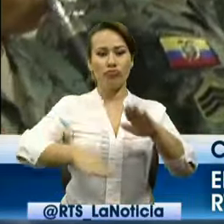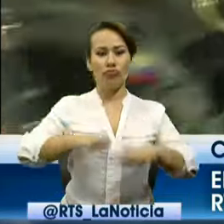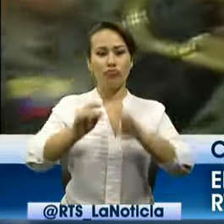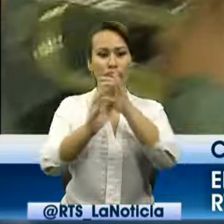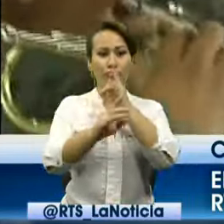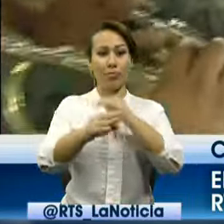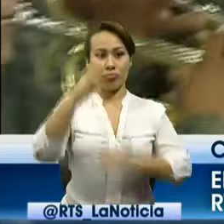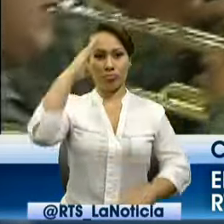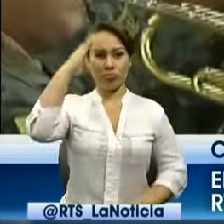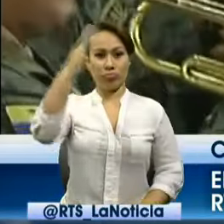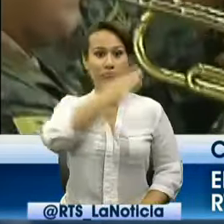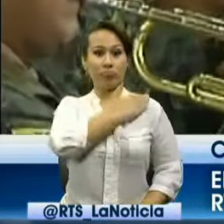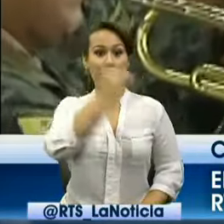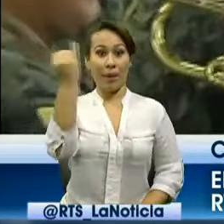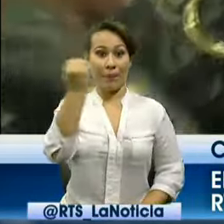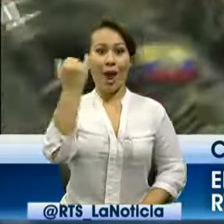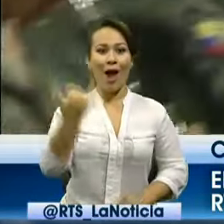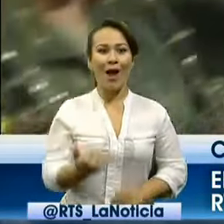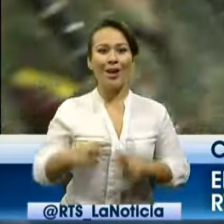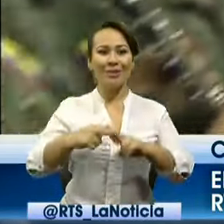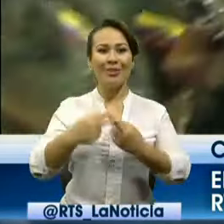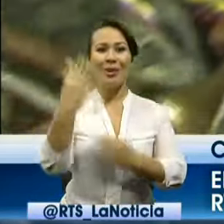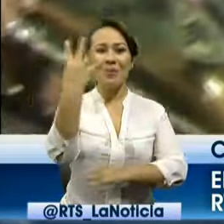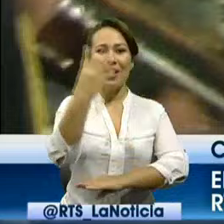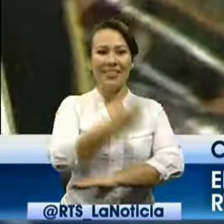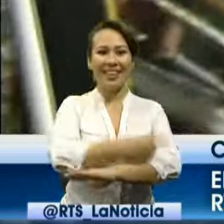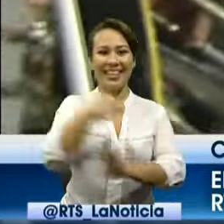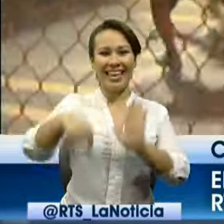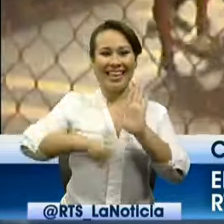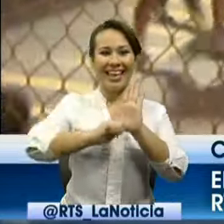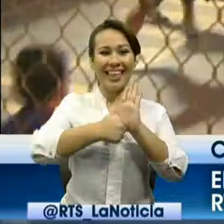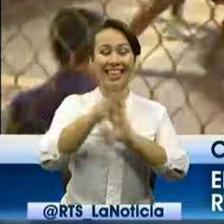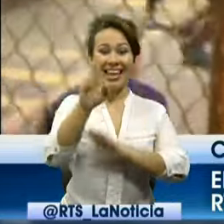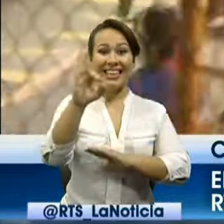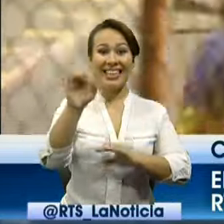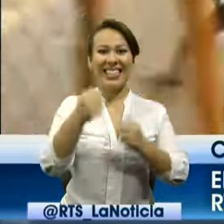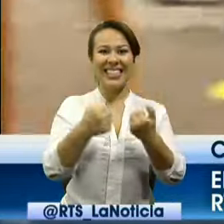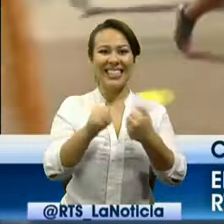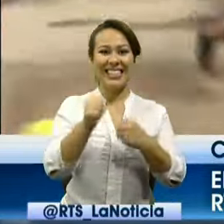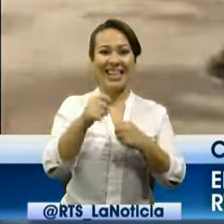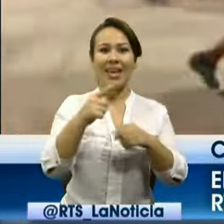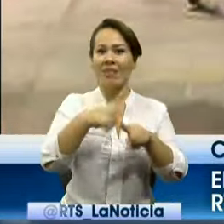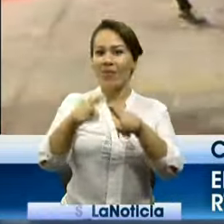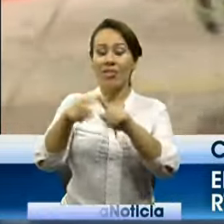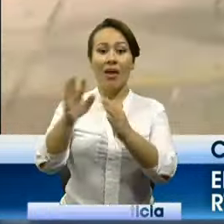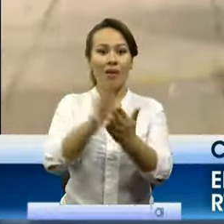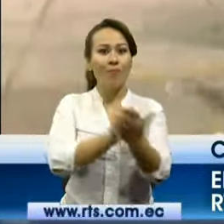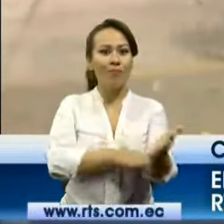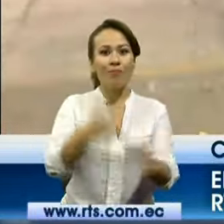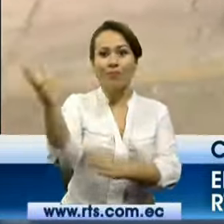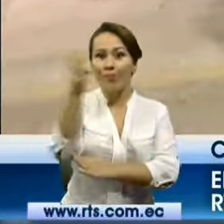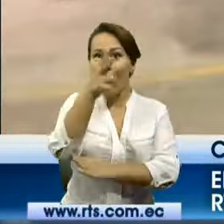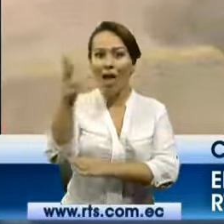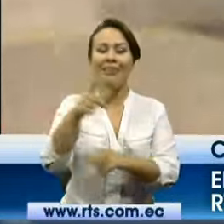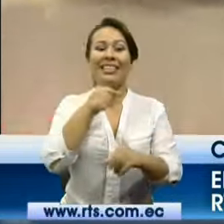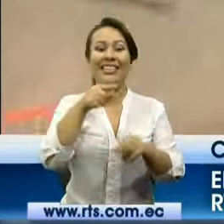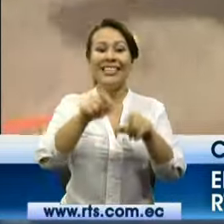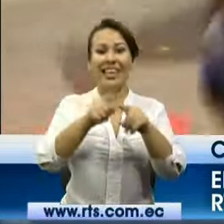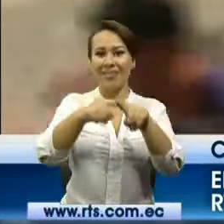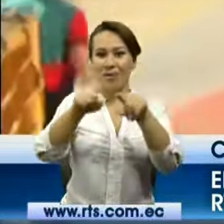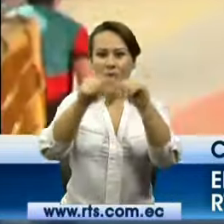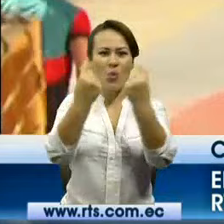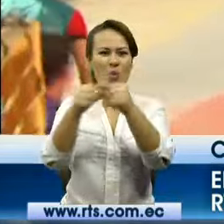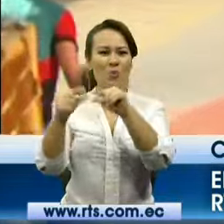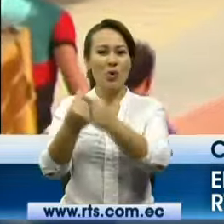Ejército Ecuatoriano, iniciamos el cuarto día de combate RDS, la primera competencia de la noche, un partido de fútbol.